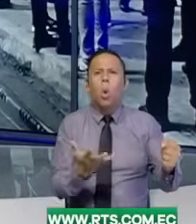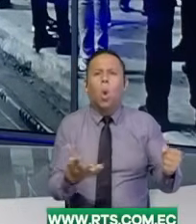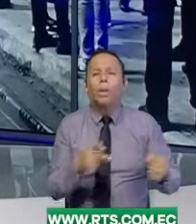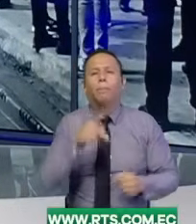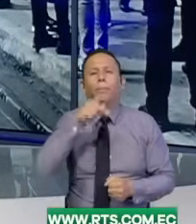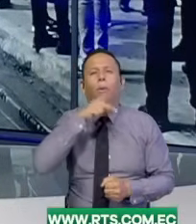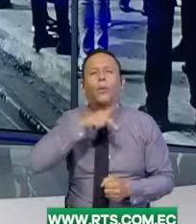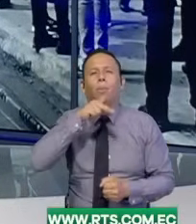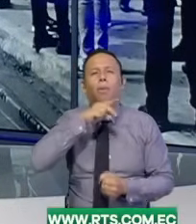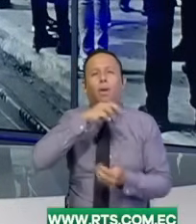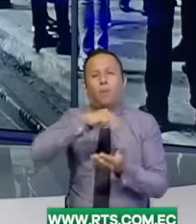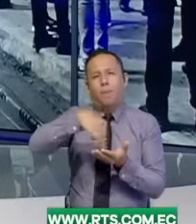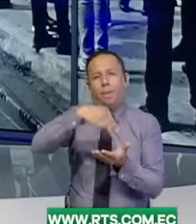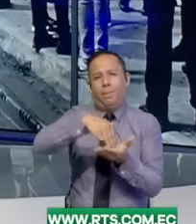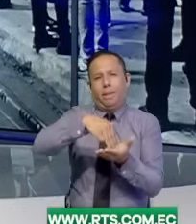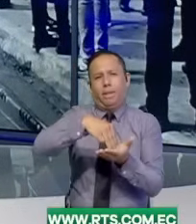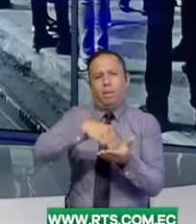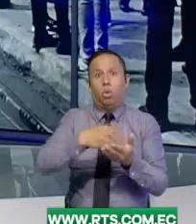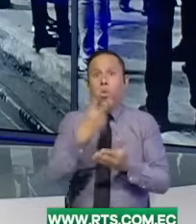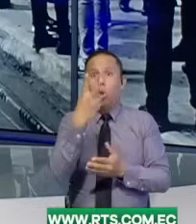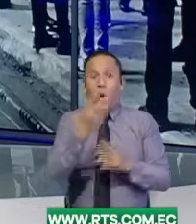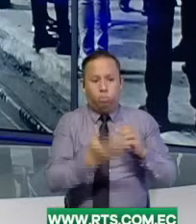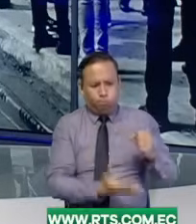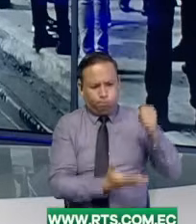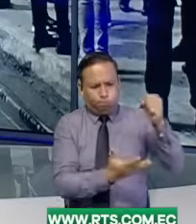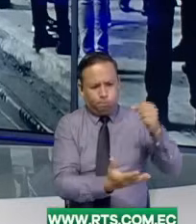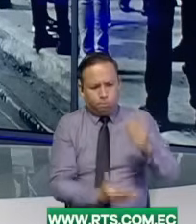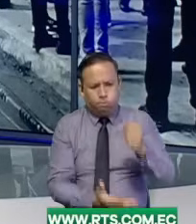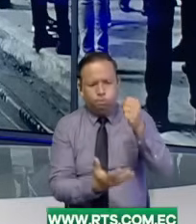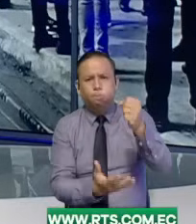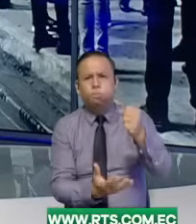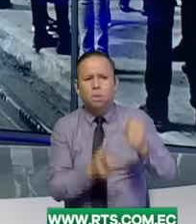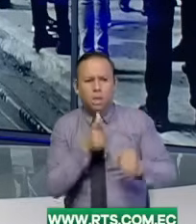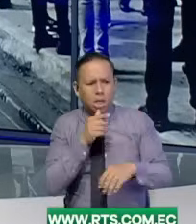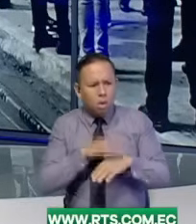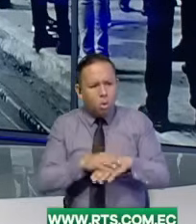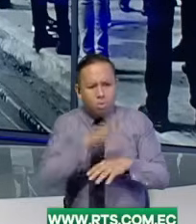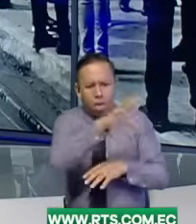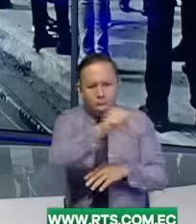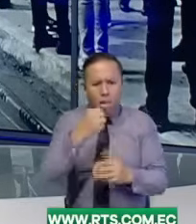dos sacos de yute. Aún no hay detenidos en este caso.